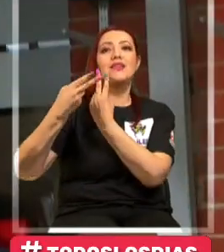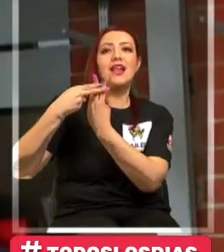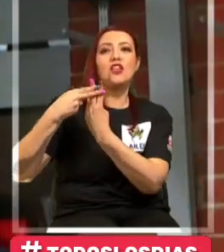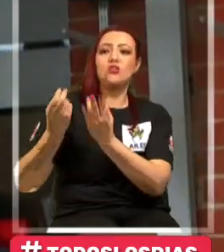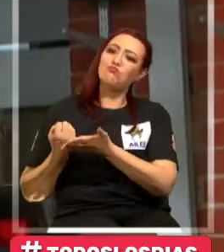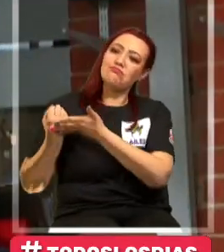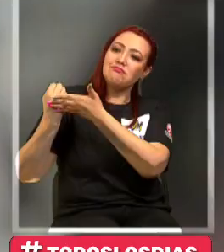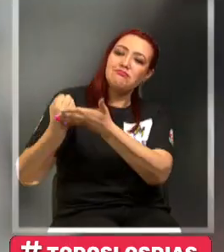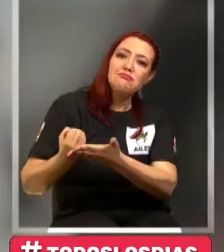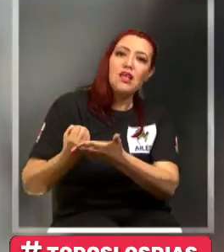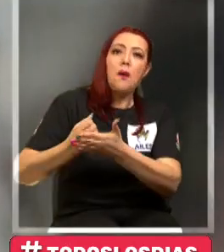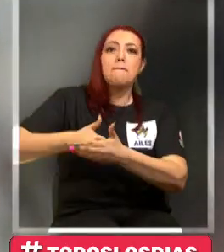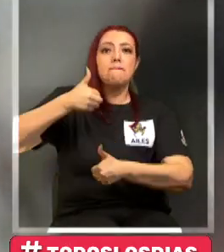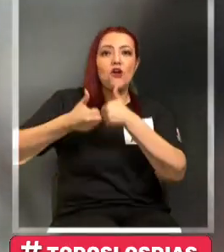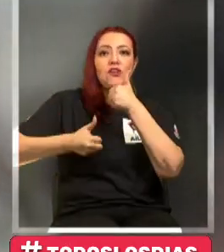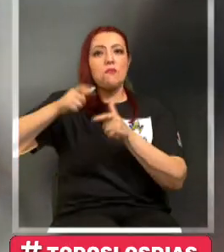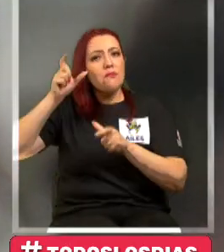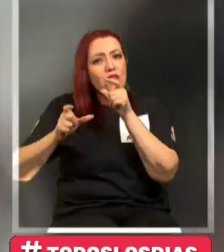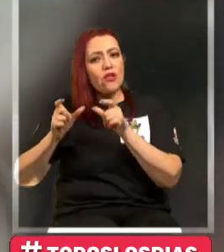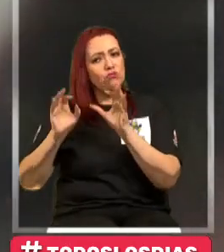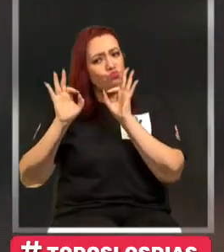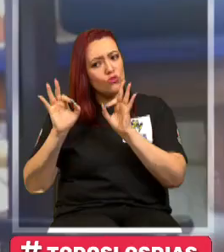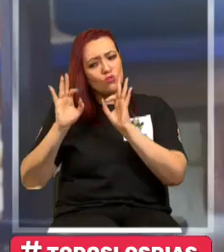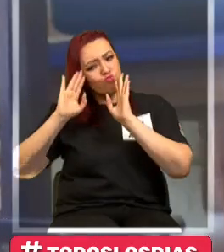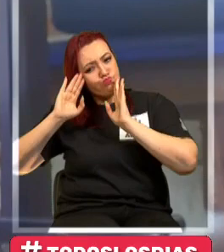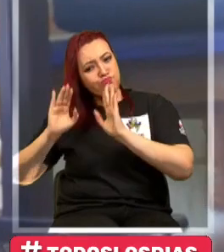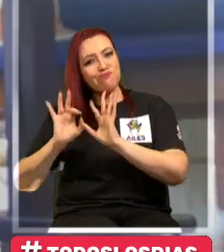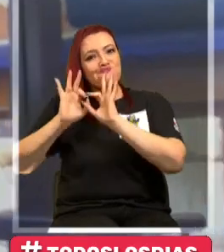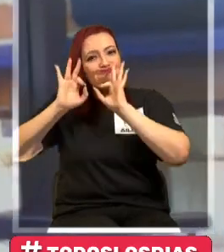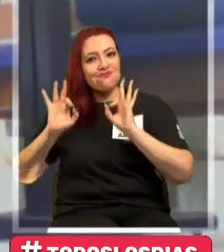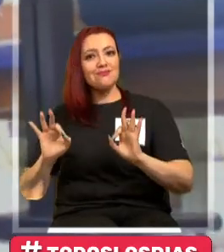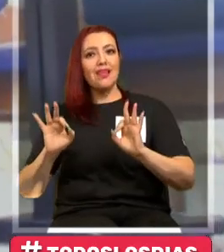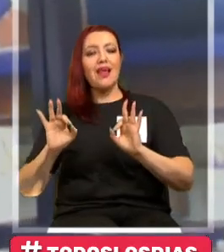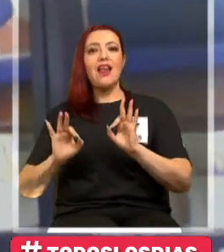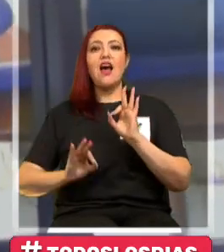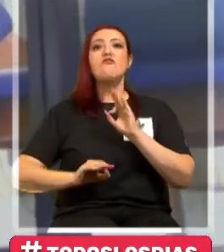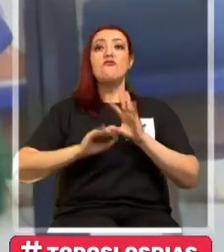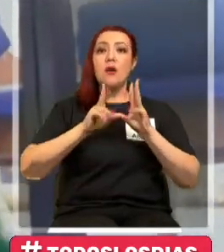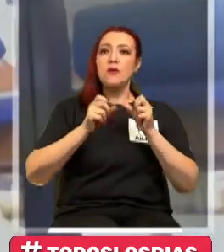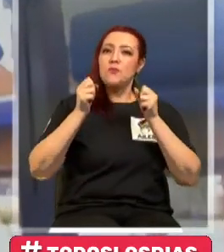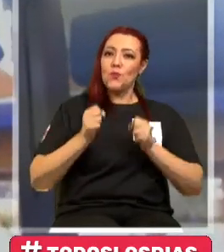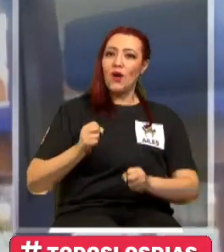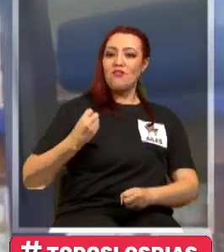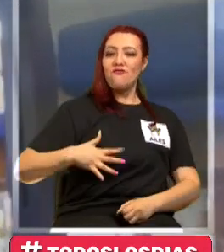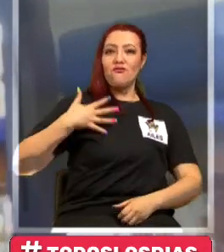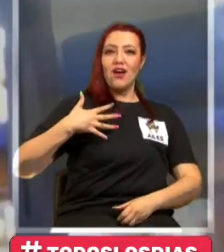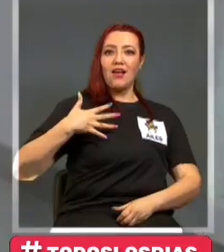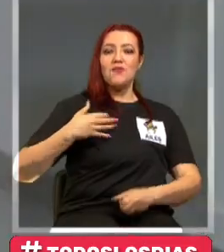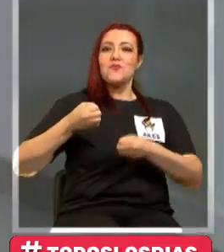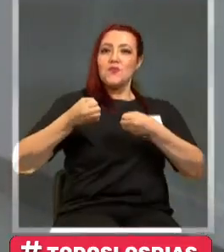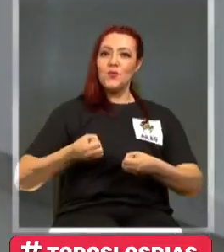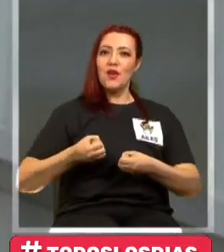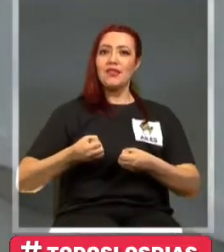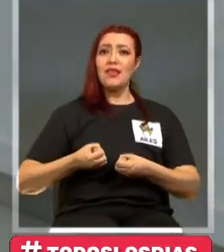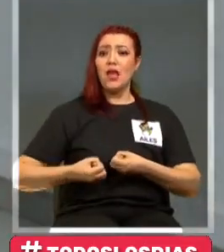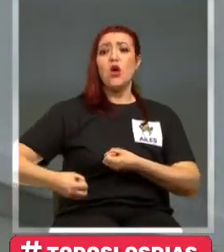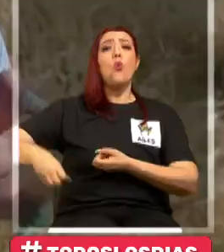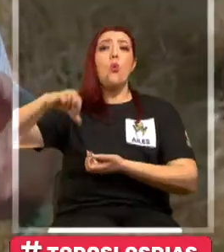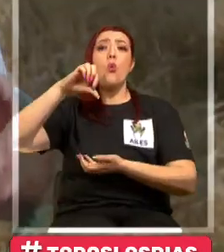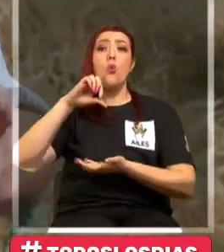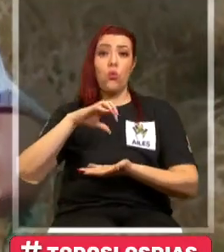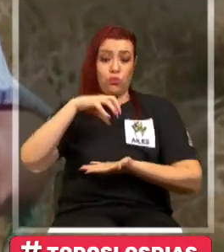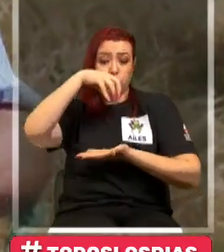la Teletón, que son profesionales, pero realmente fuera de serie, yo creo que las familias lo van a poder valorar y se va a ver en el tiempo al tener un centro mucho más